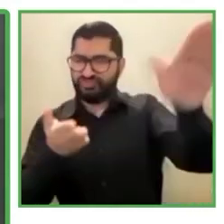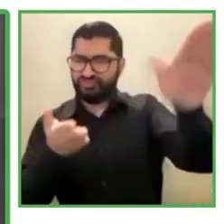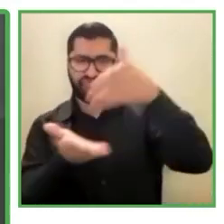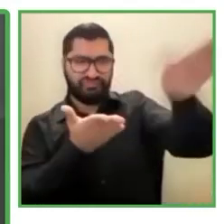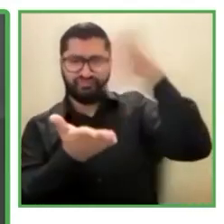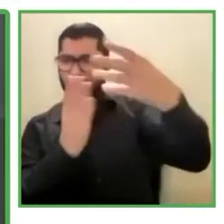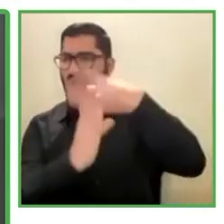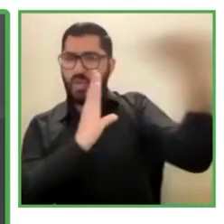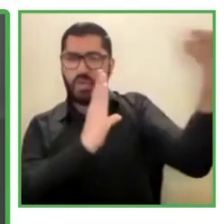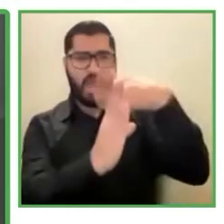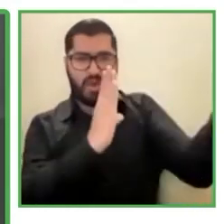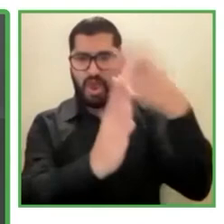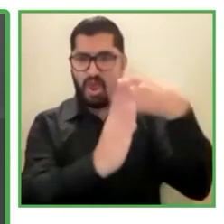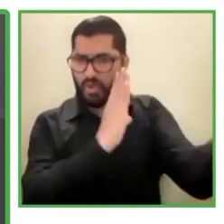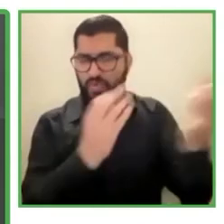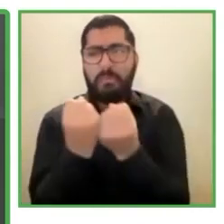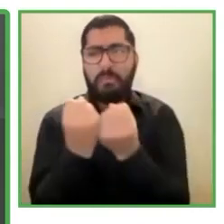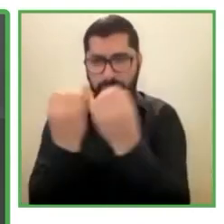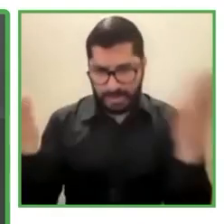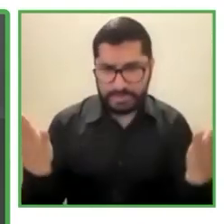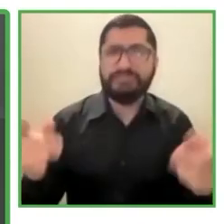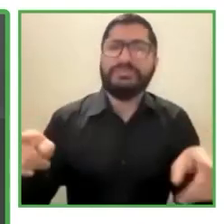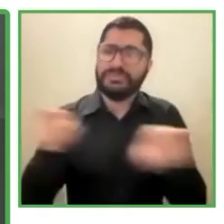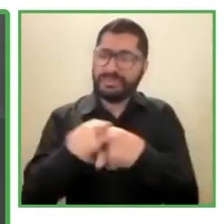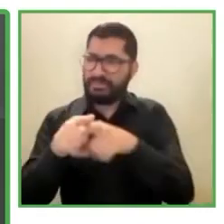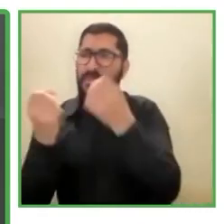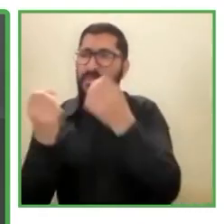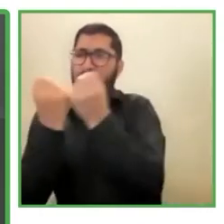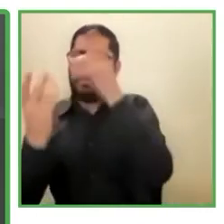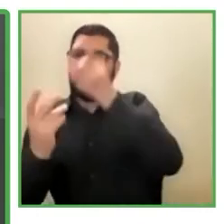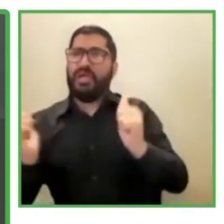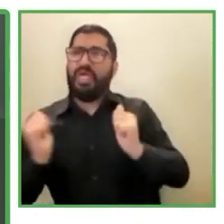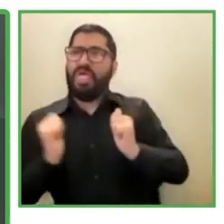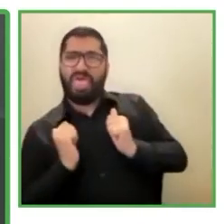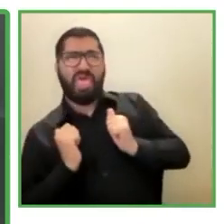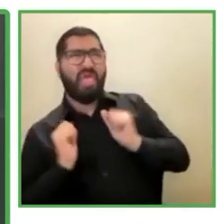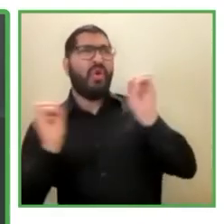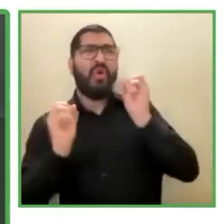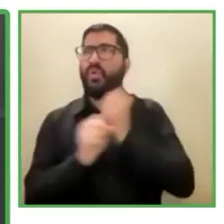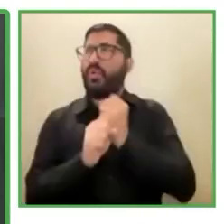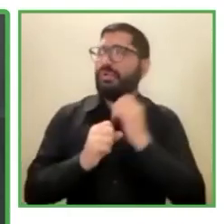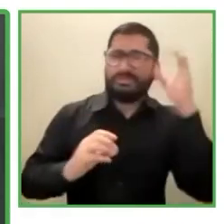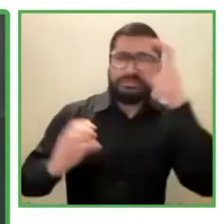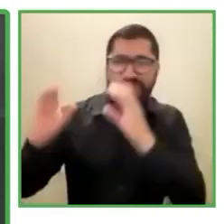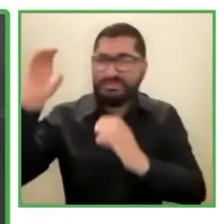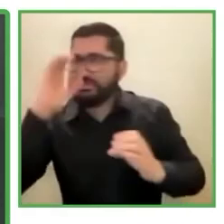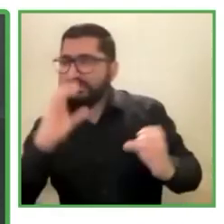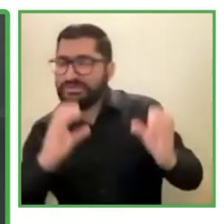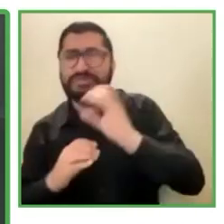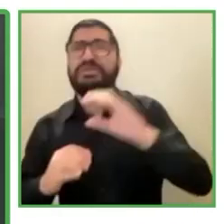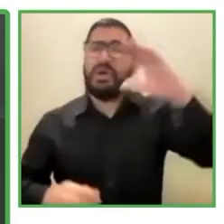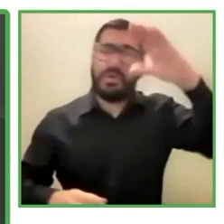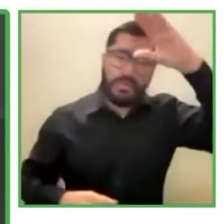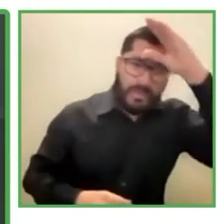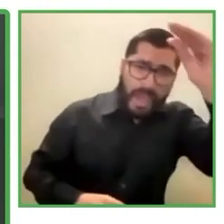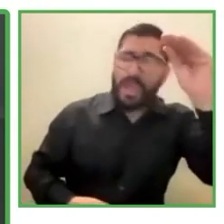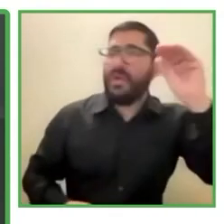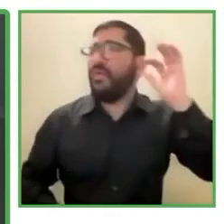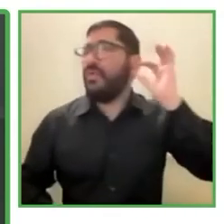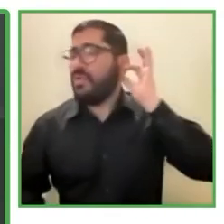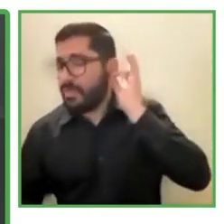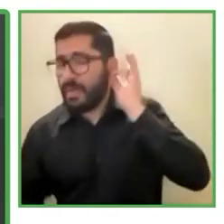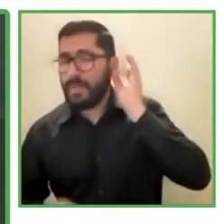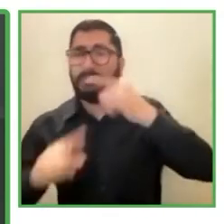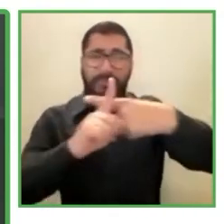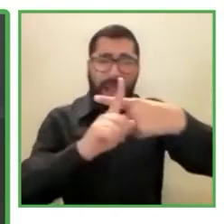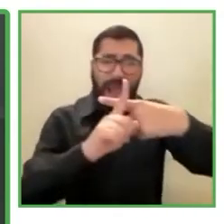grupos expuestos a mayores vulnerabilidades, como por supuesto son las personas con discapacidad. Ahora bien, la recuperación